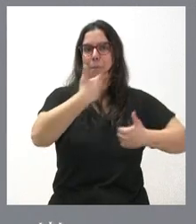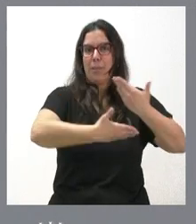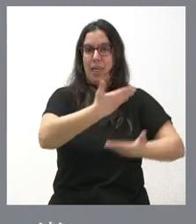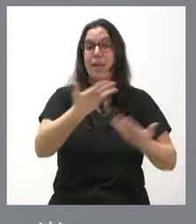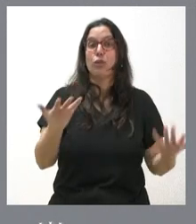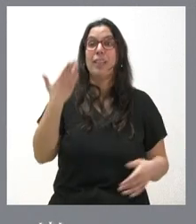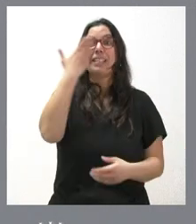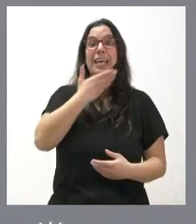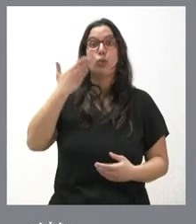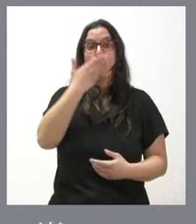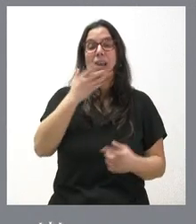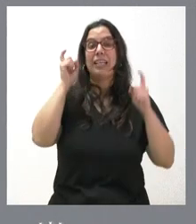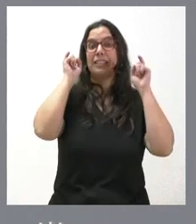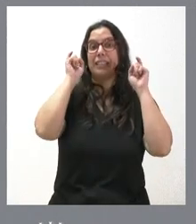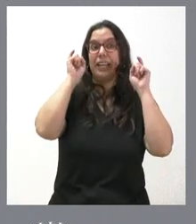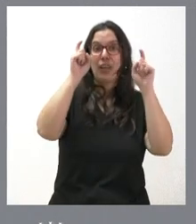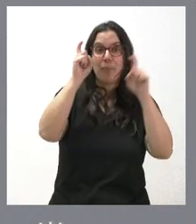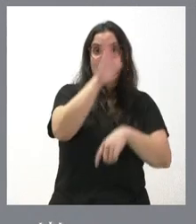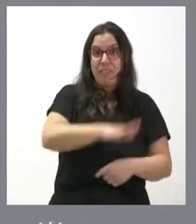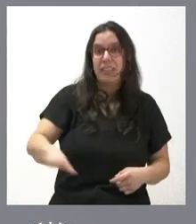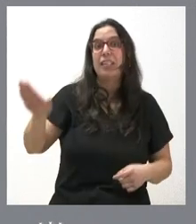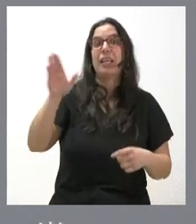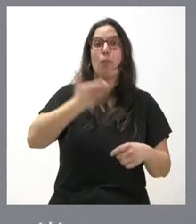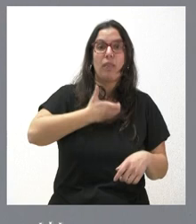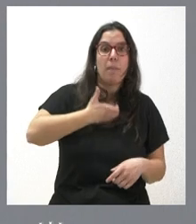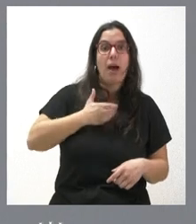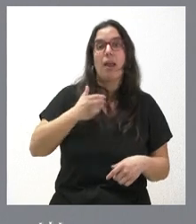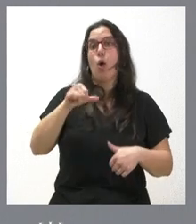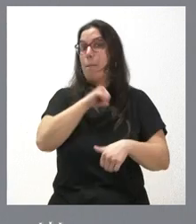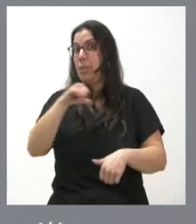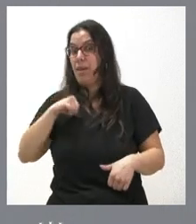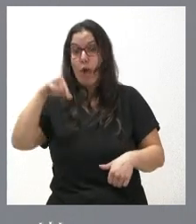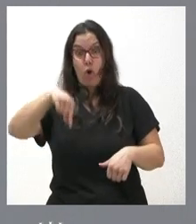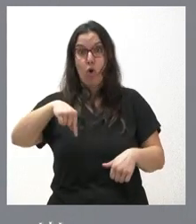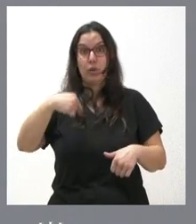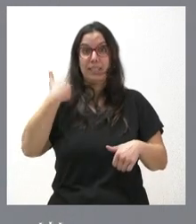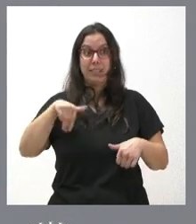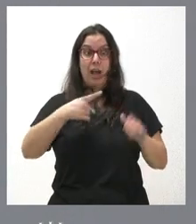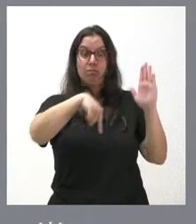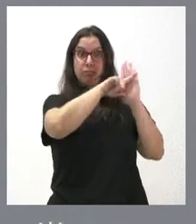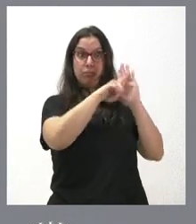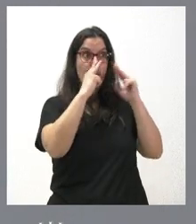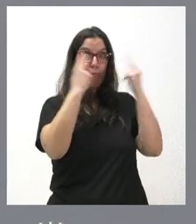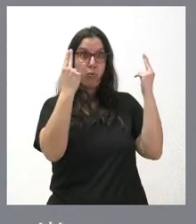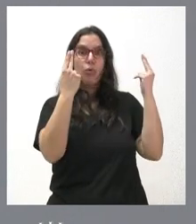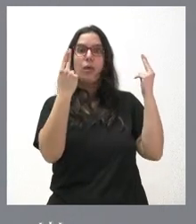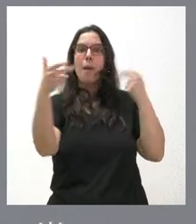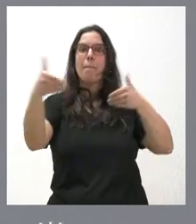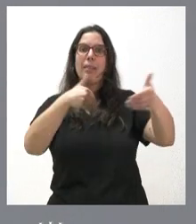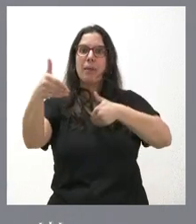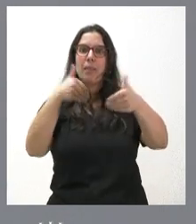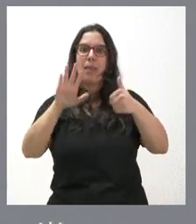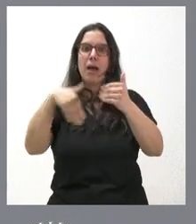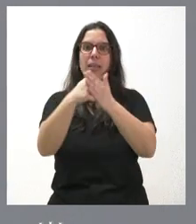las escuelas infantiles municipales y las privadas podrán pedir Desde hoy mismo que se en el boletín oficial de la comunidad hasta el día 26 de